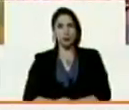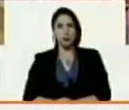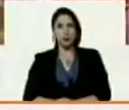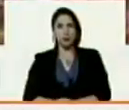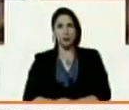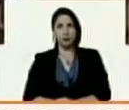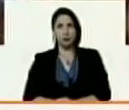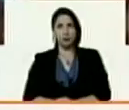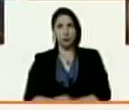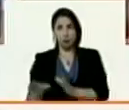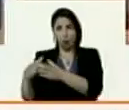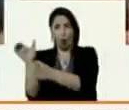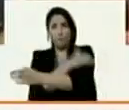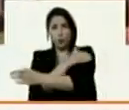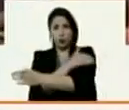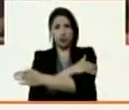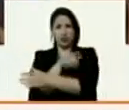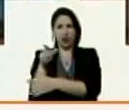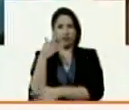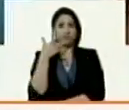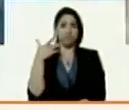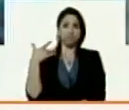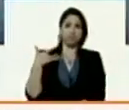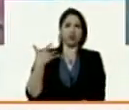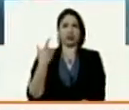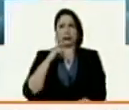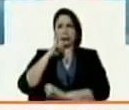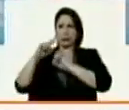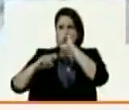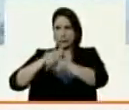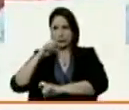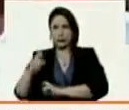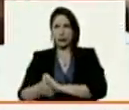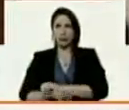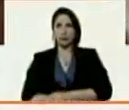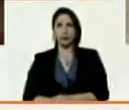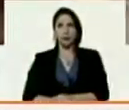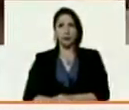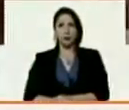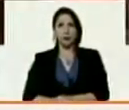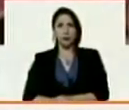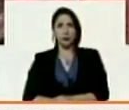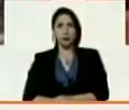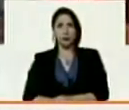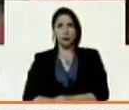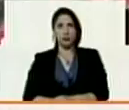Ellos no... Es su ego, es su soberbia. Es su...